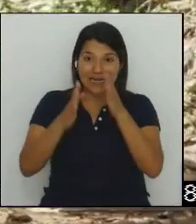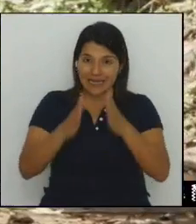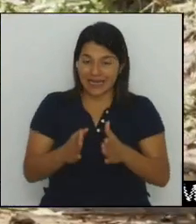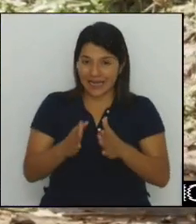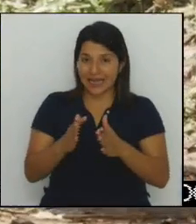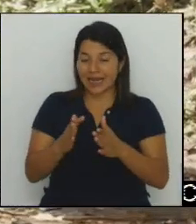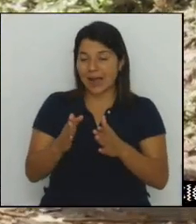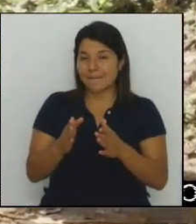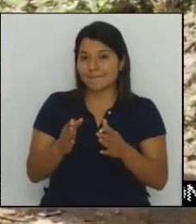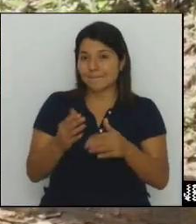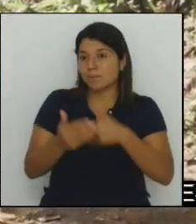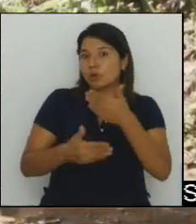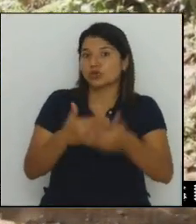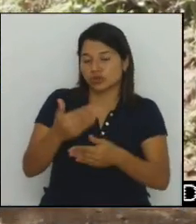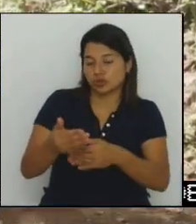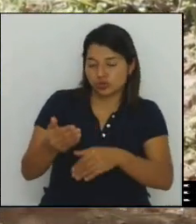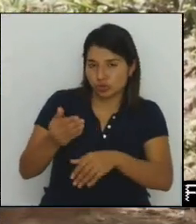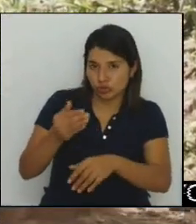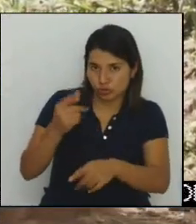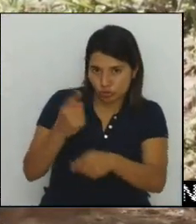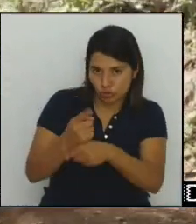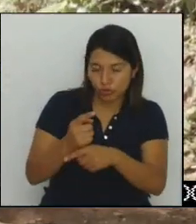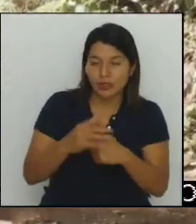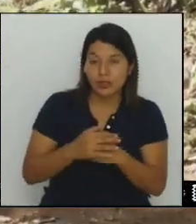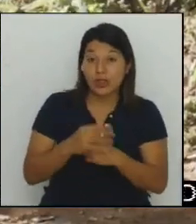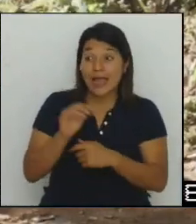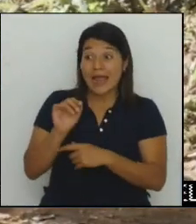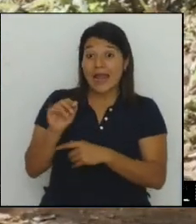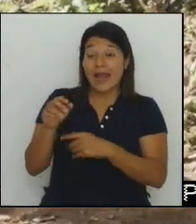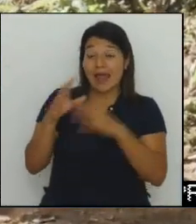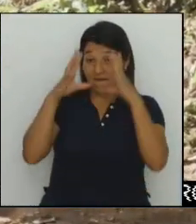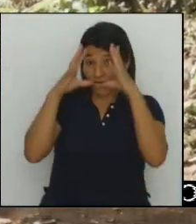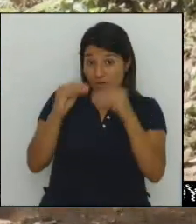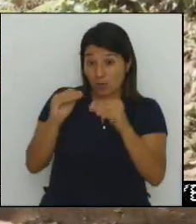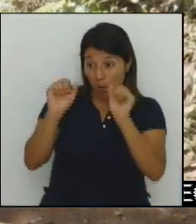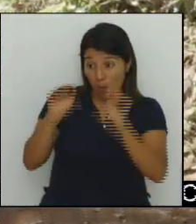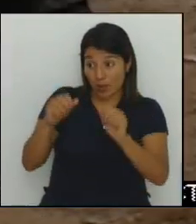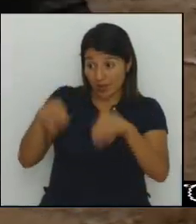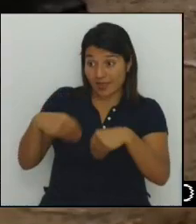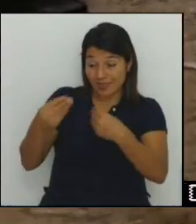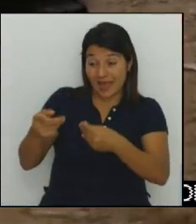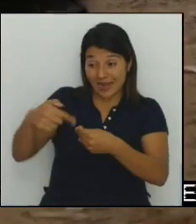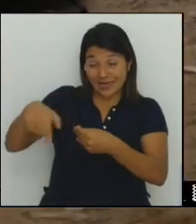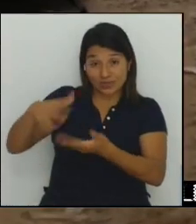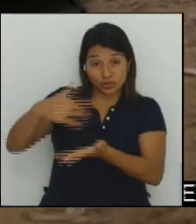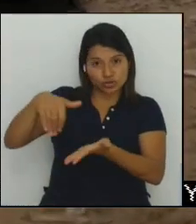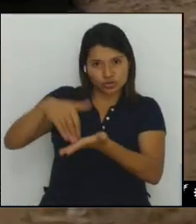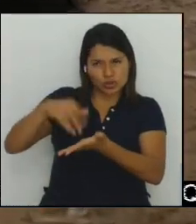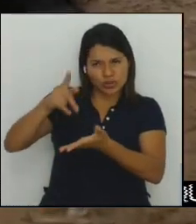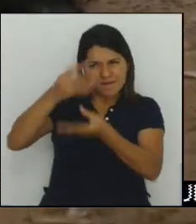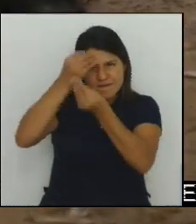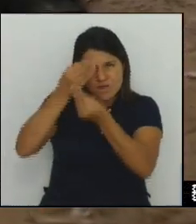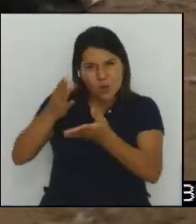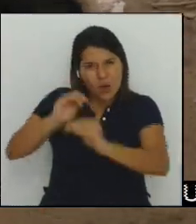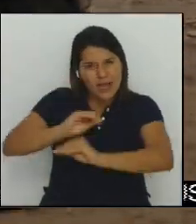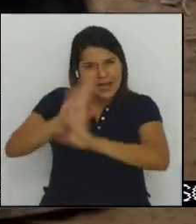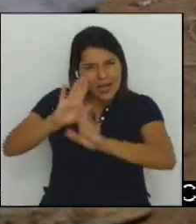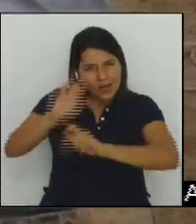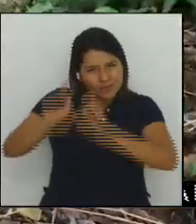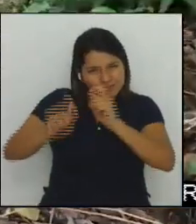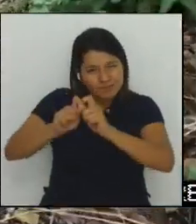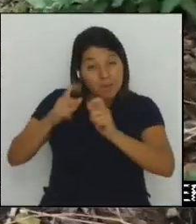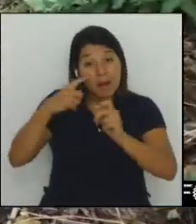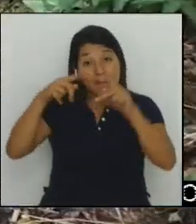la información de estos centros regionales de procesamiento migratorio debe ser clara y concisa para quienes deciden realizar el proceso,